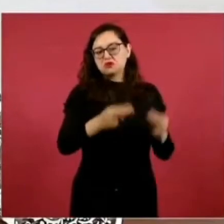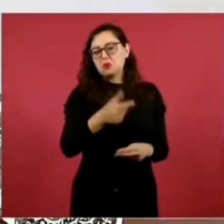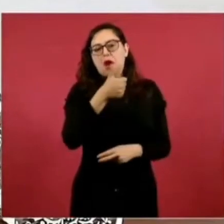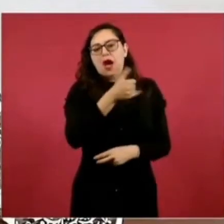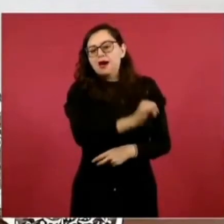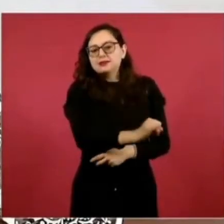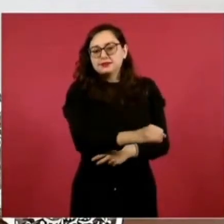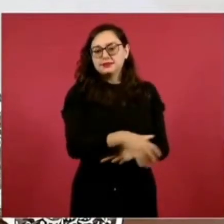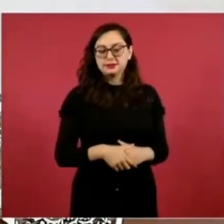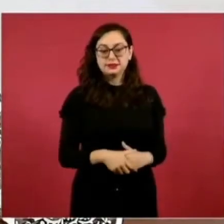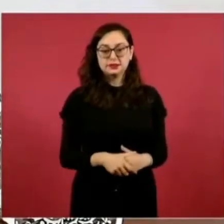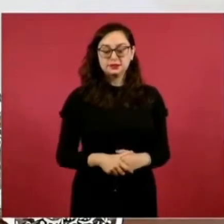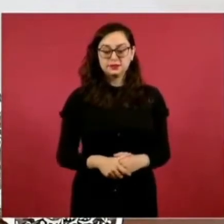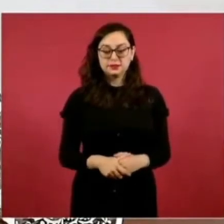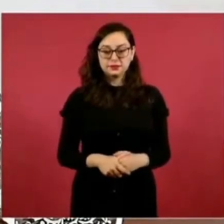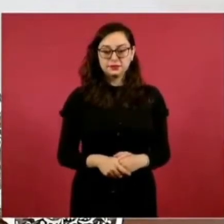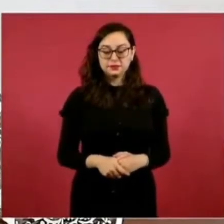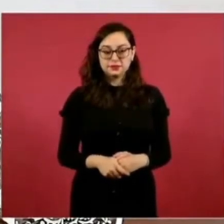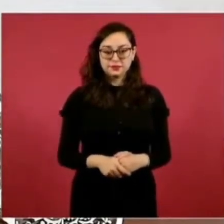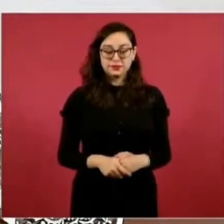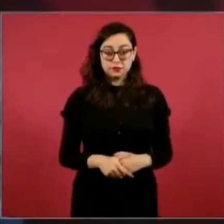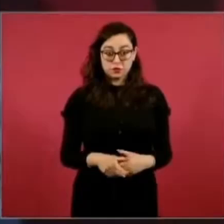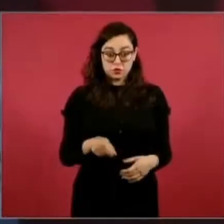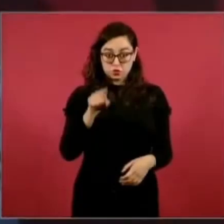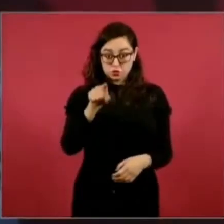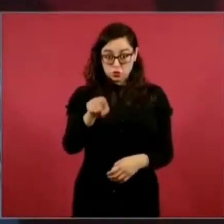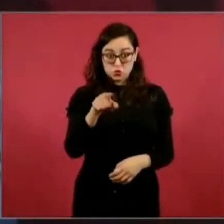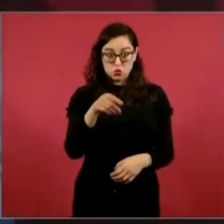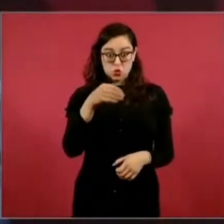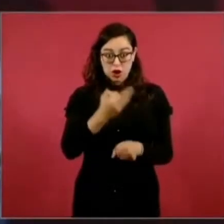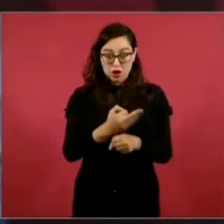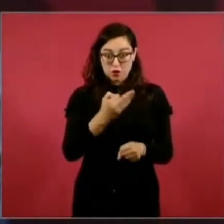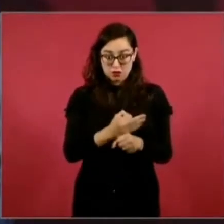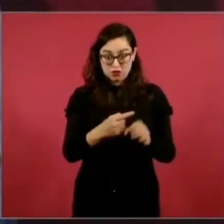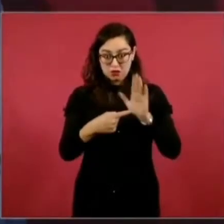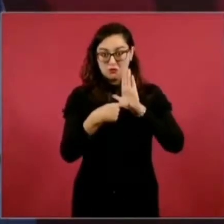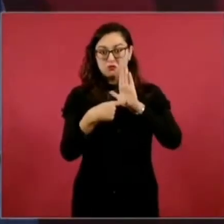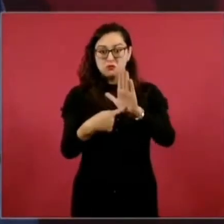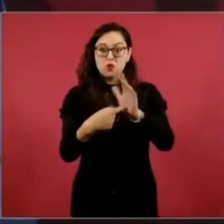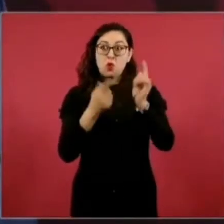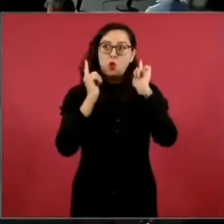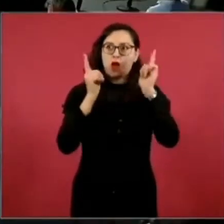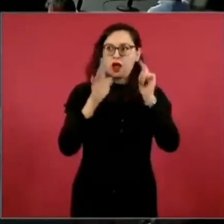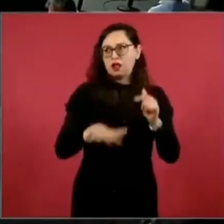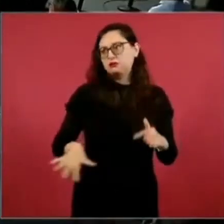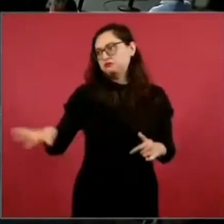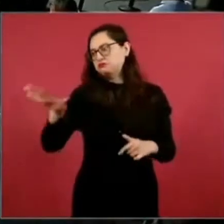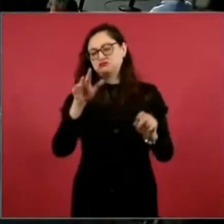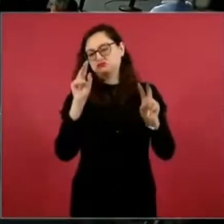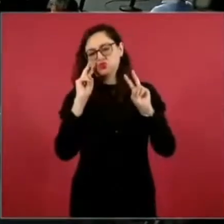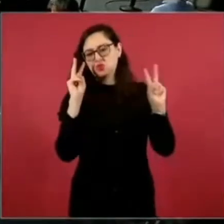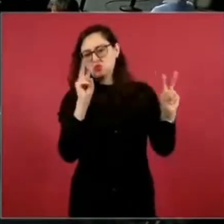eso Ojalá y sirva lo que estás haciendo de acuerdo presidente Muchas gracias por responder